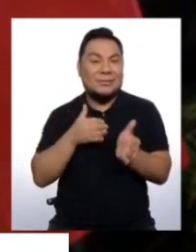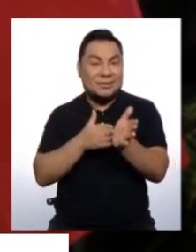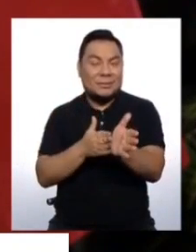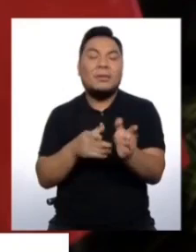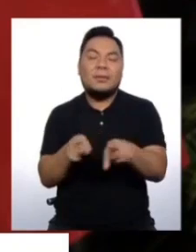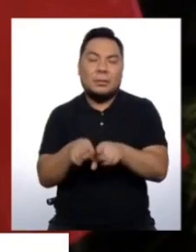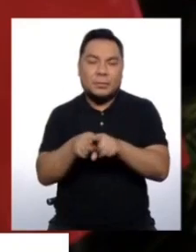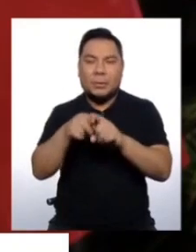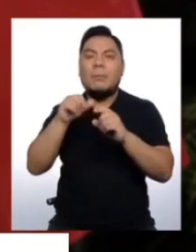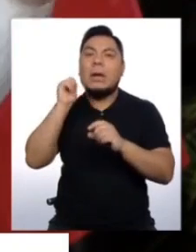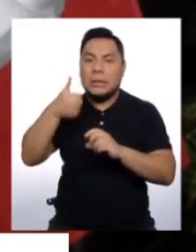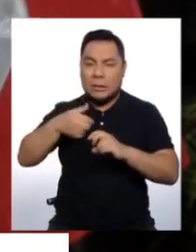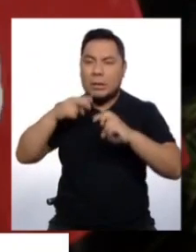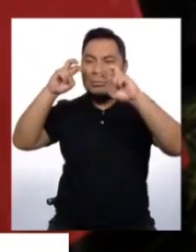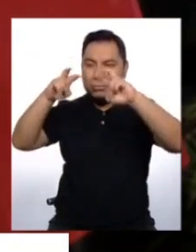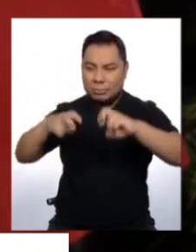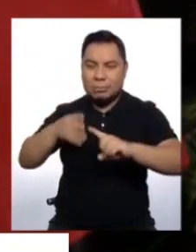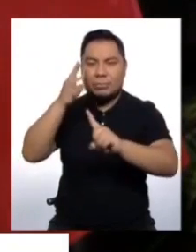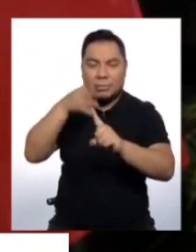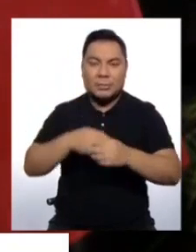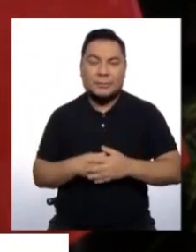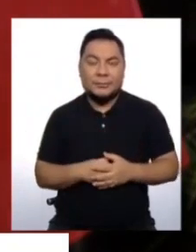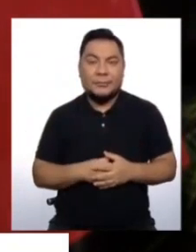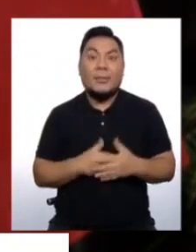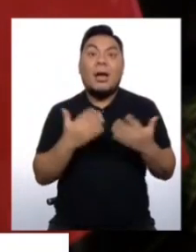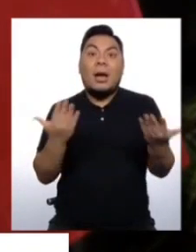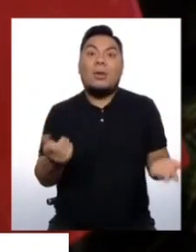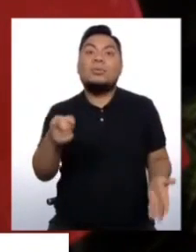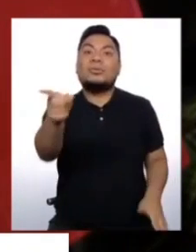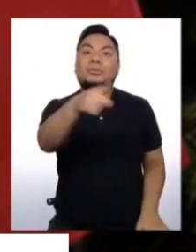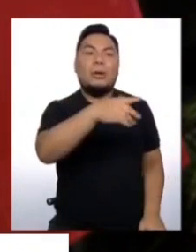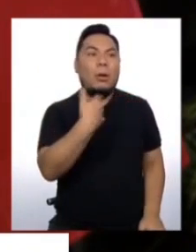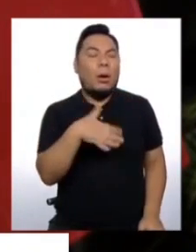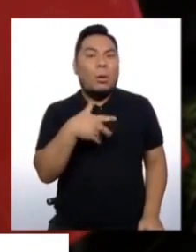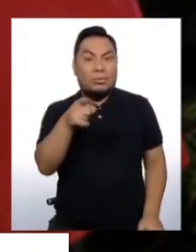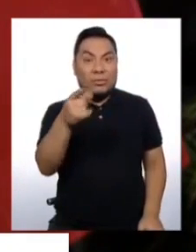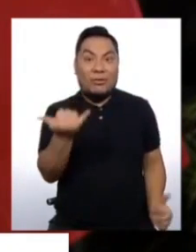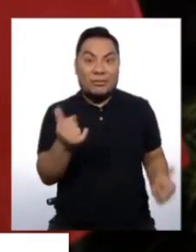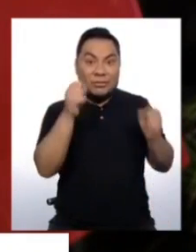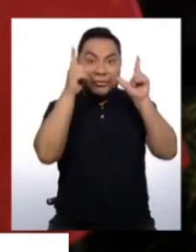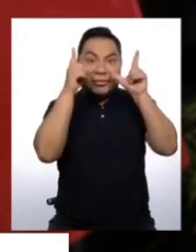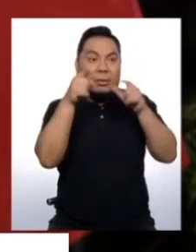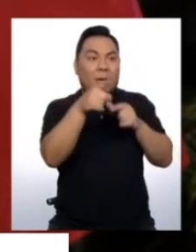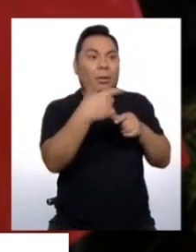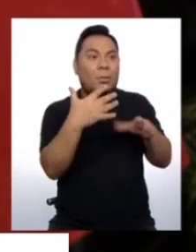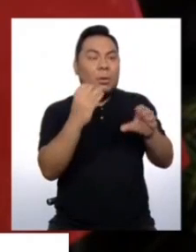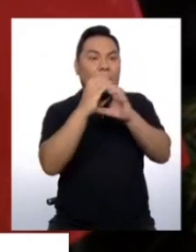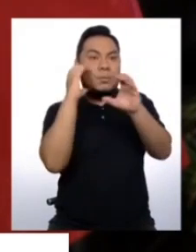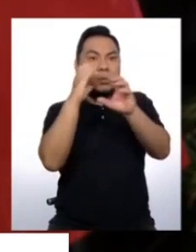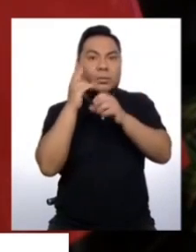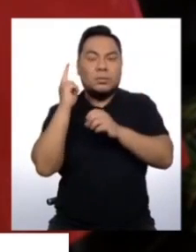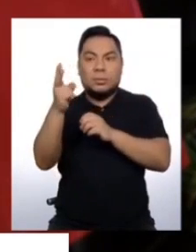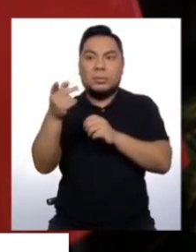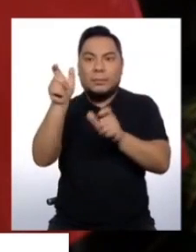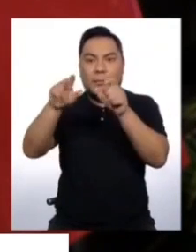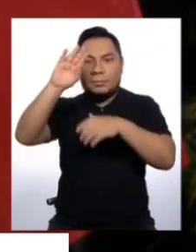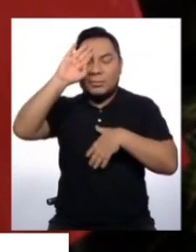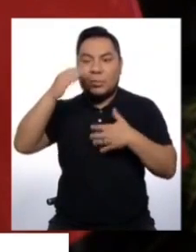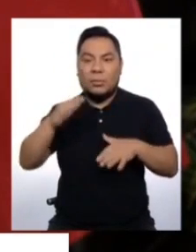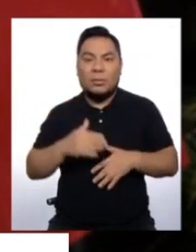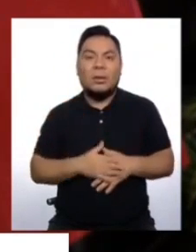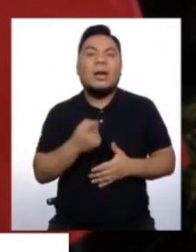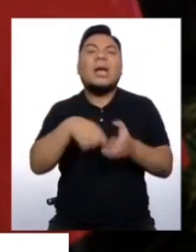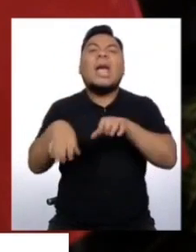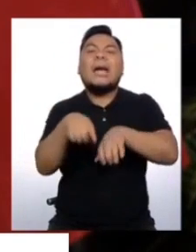como ciudadano sé de esto, ¿qué tengo que hacer? Cuidarme mejor. Lo único que tengo que hacer es